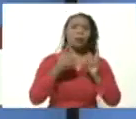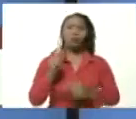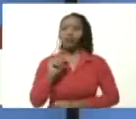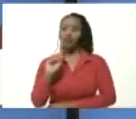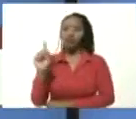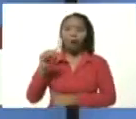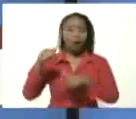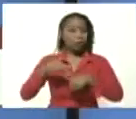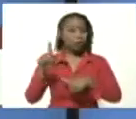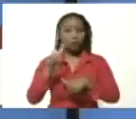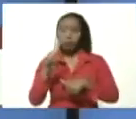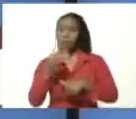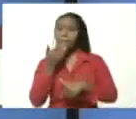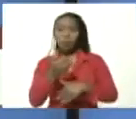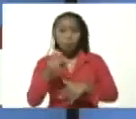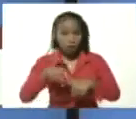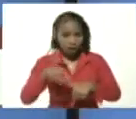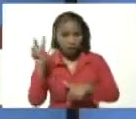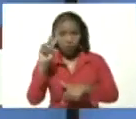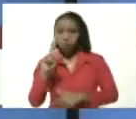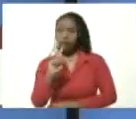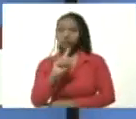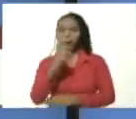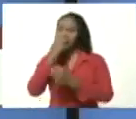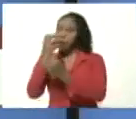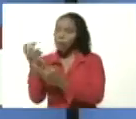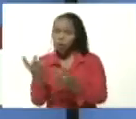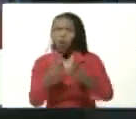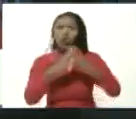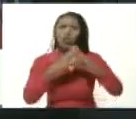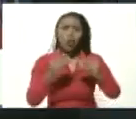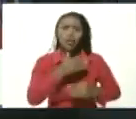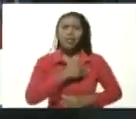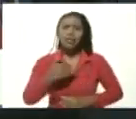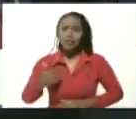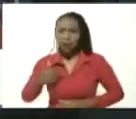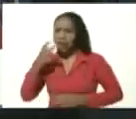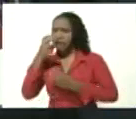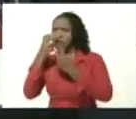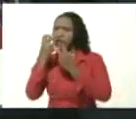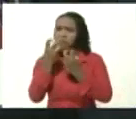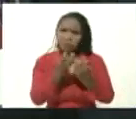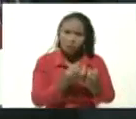no, eso no está permitido aquí en Venezuela. Bienvenido todo el que quiera venir.